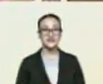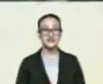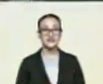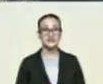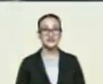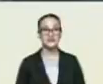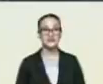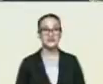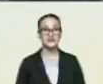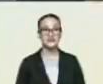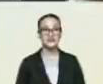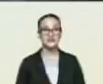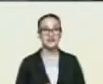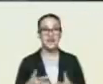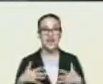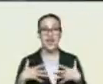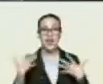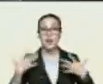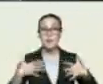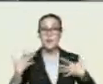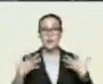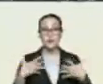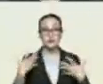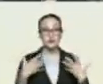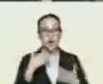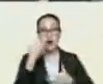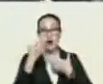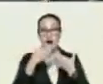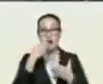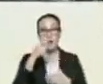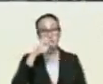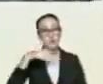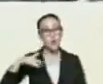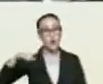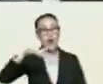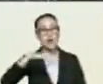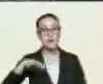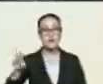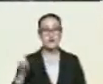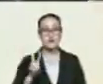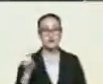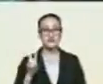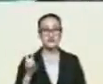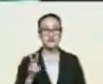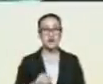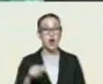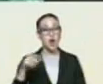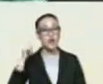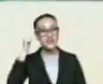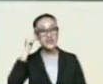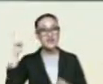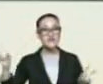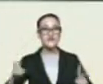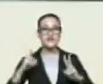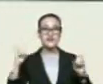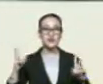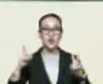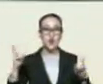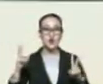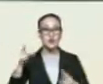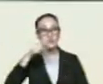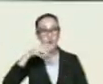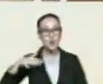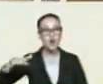expresada la emoción del pueblo de Venezuela. Hoy es un día de victoria para nuestro